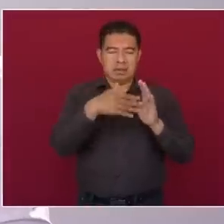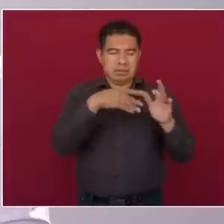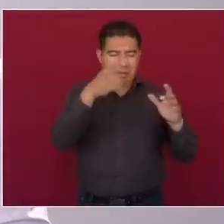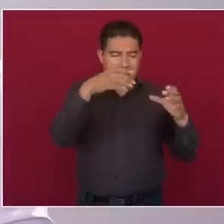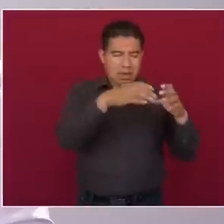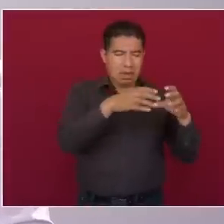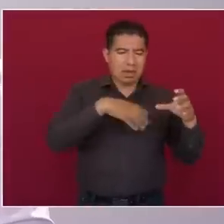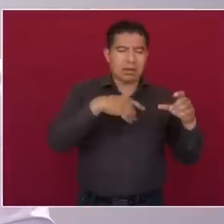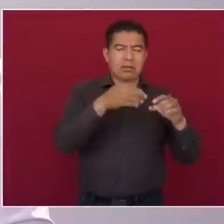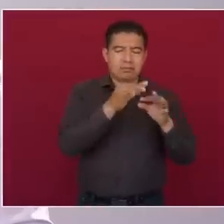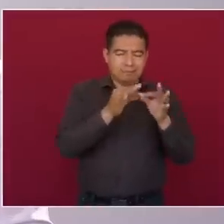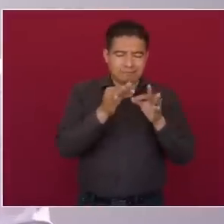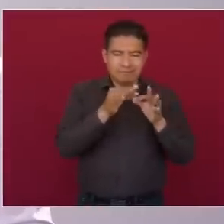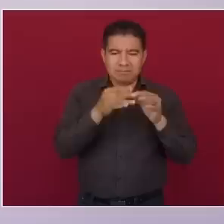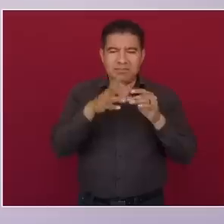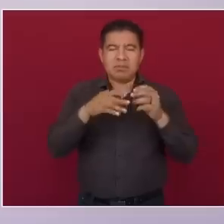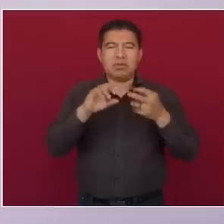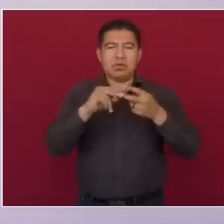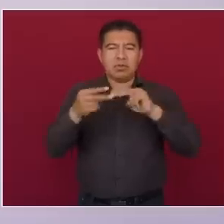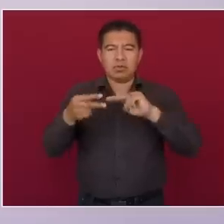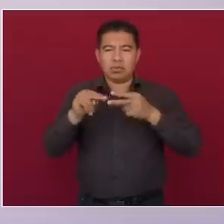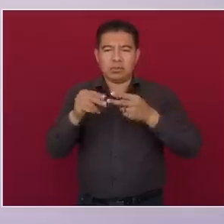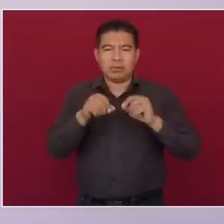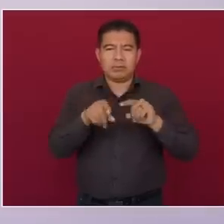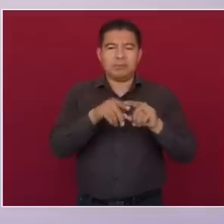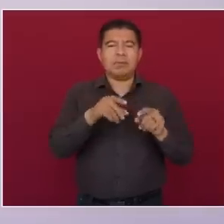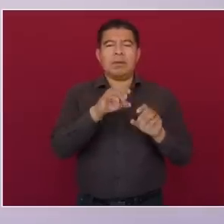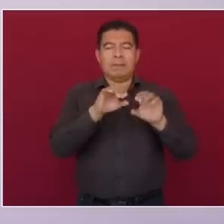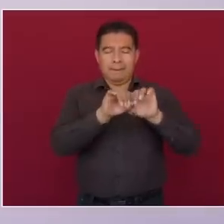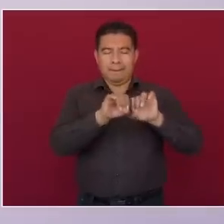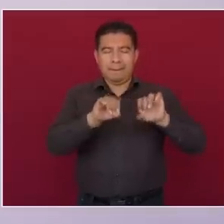3.270 kilómetros de tubería,